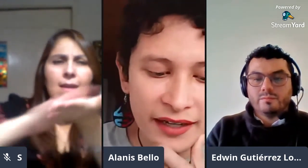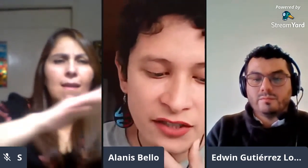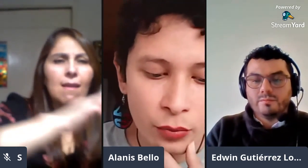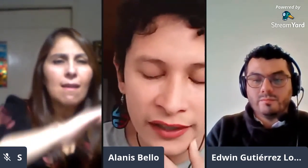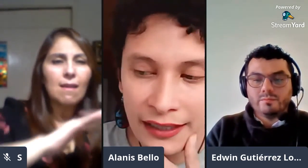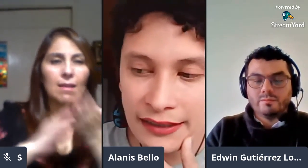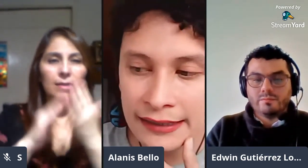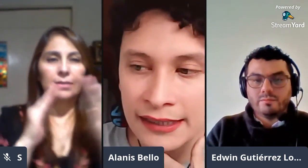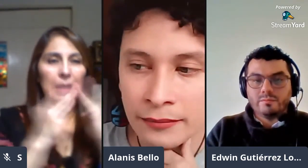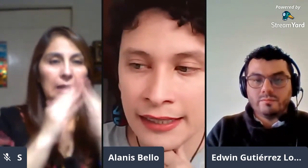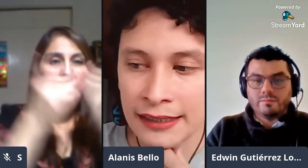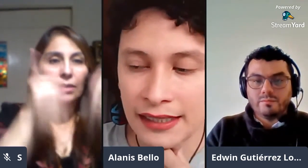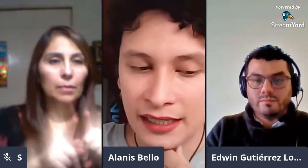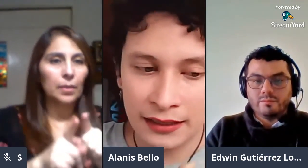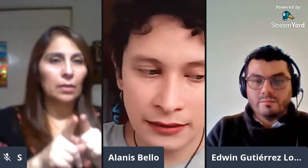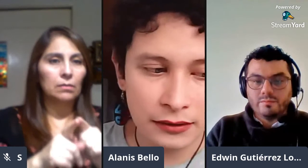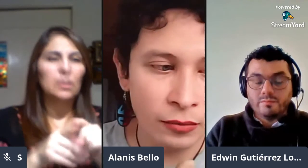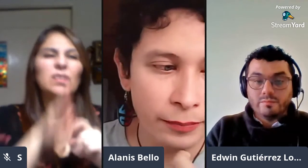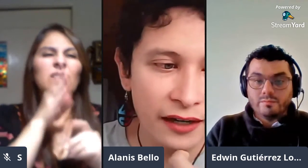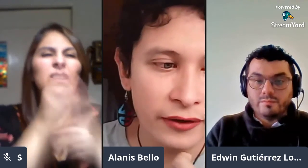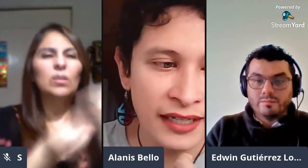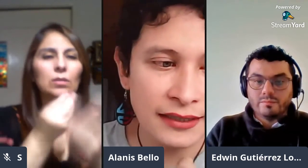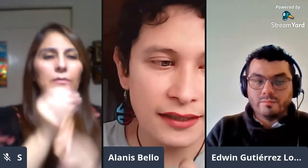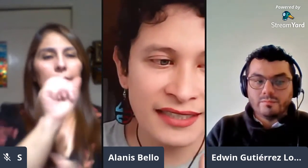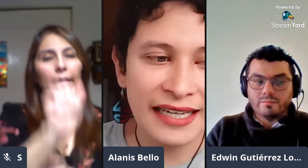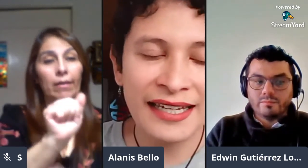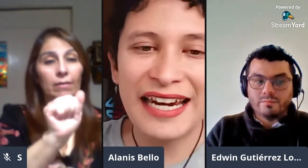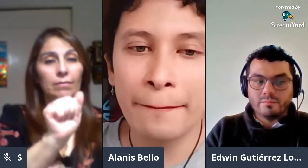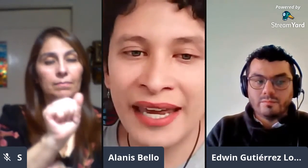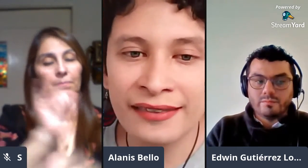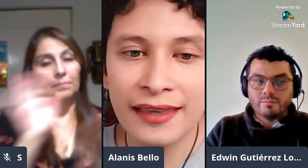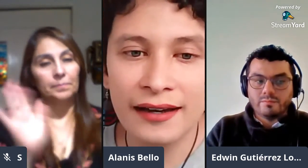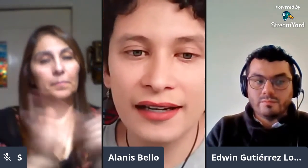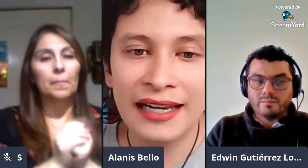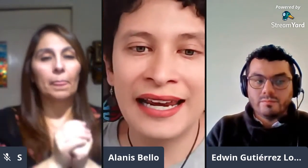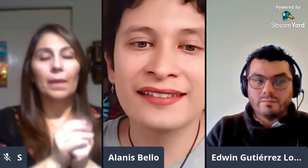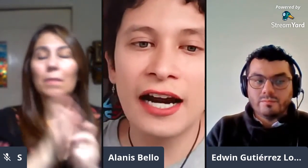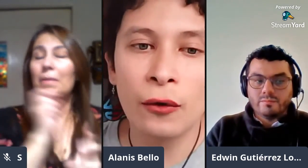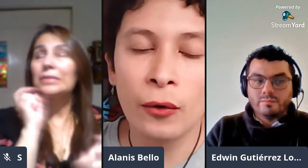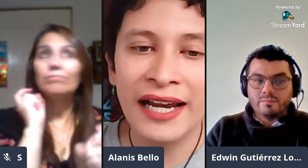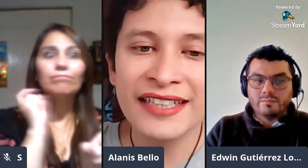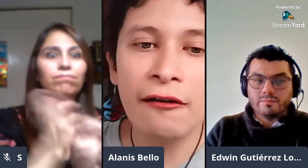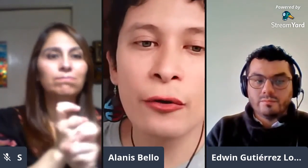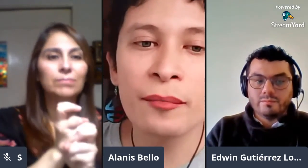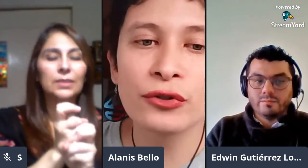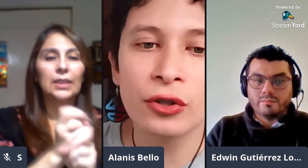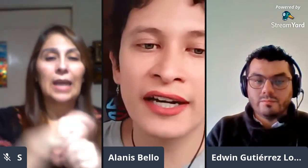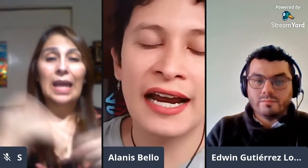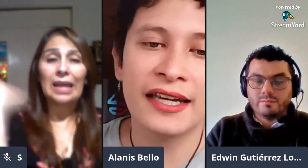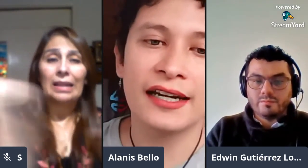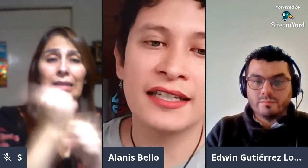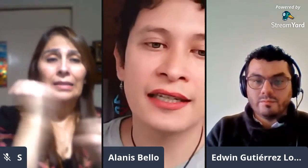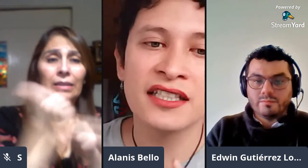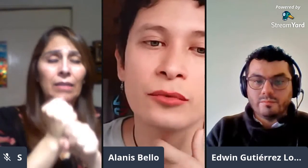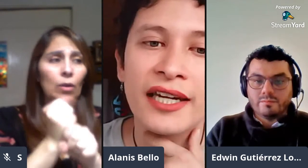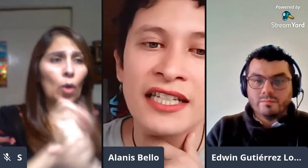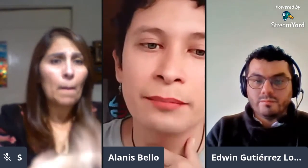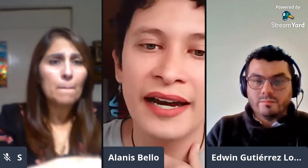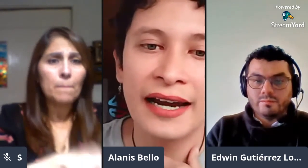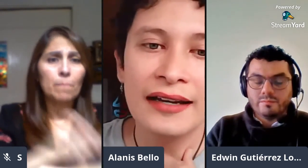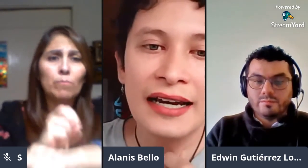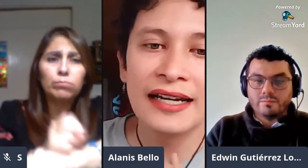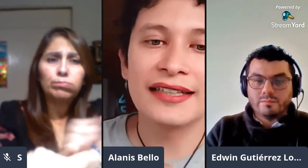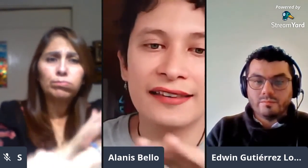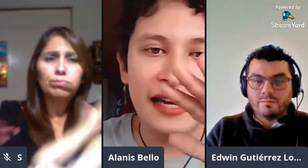que me pareció muy interesante también y que es complejo es se incrementa el trabajo emocional que realizan las